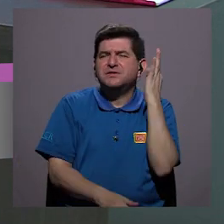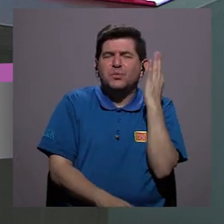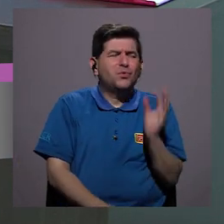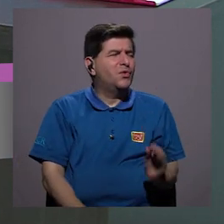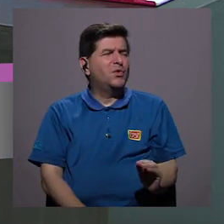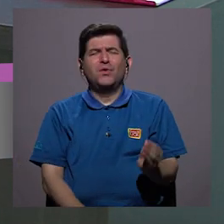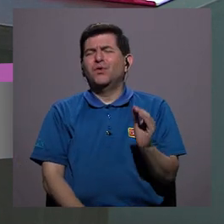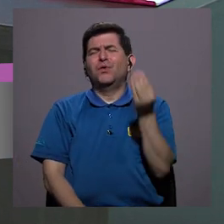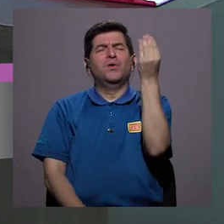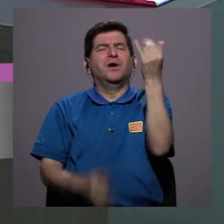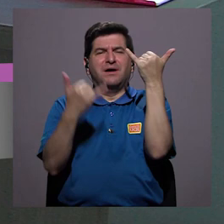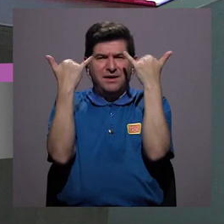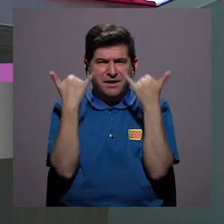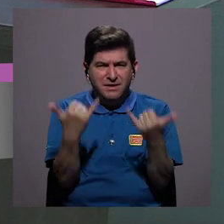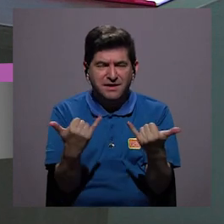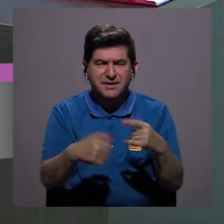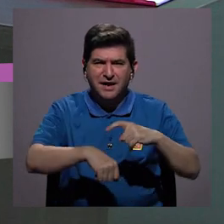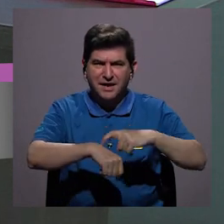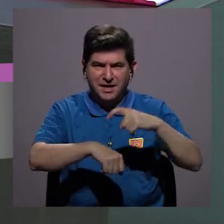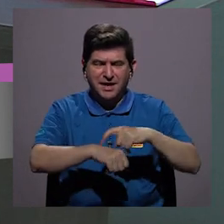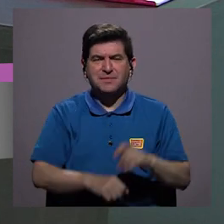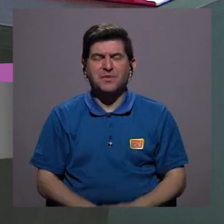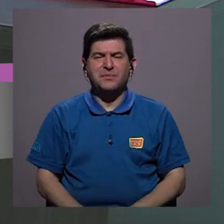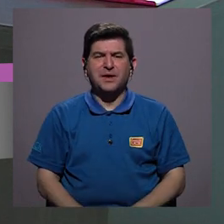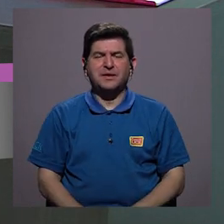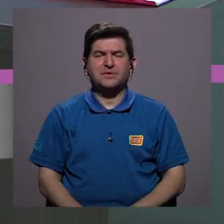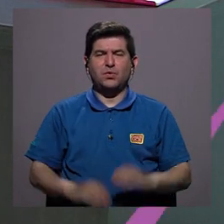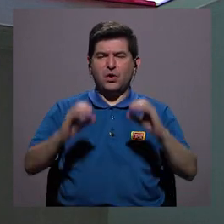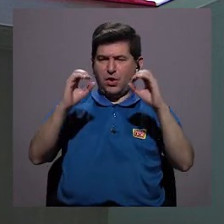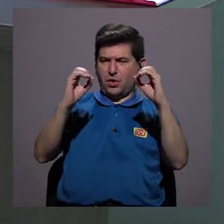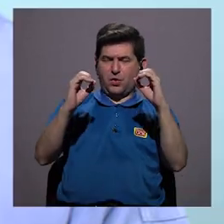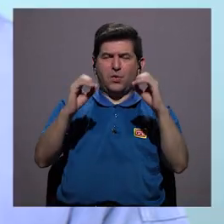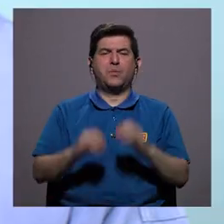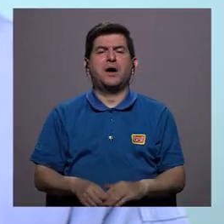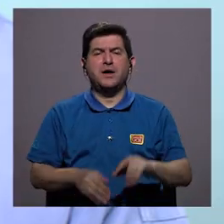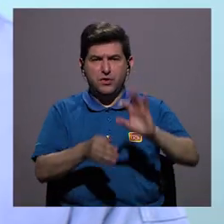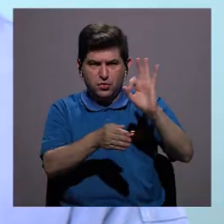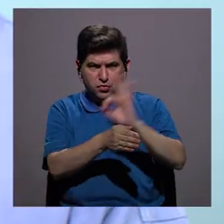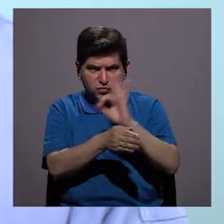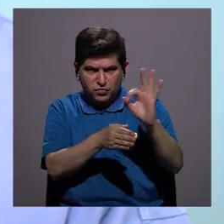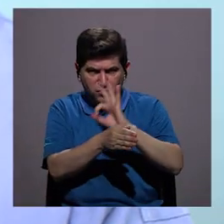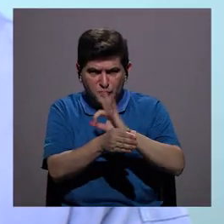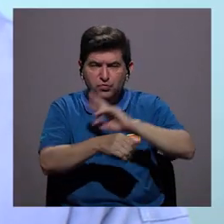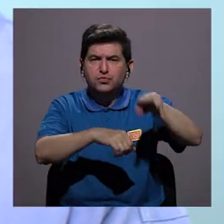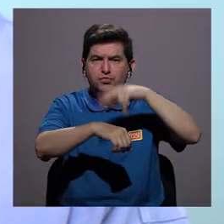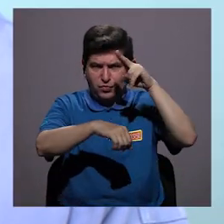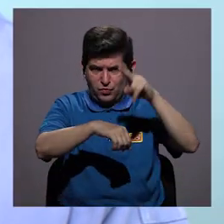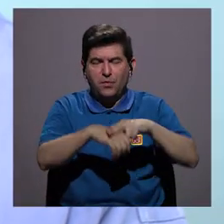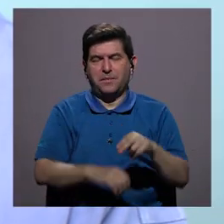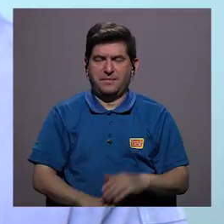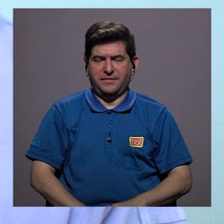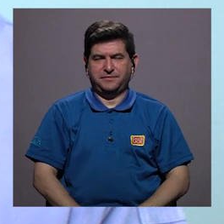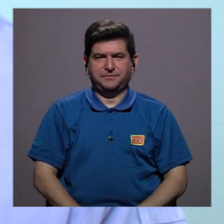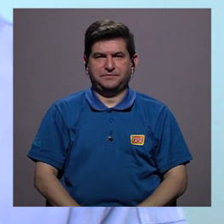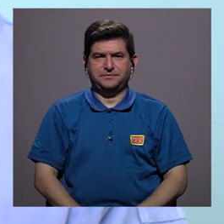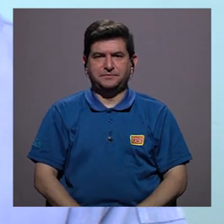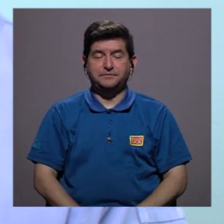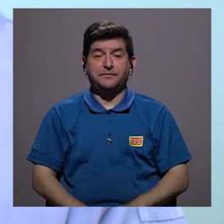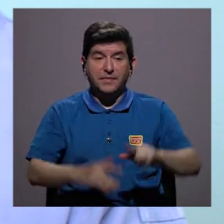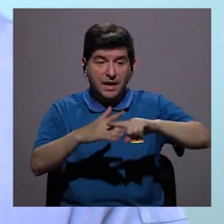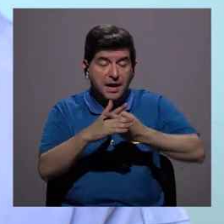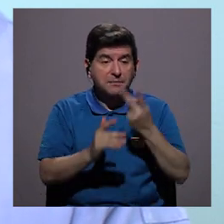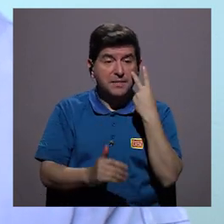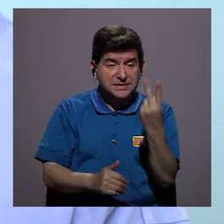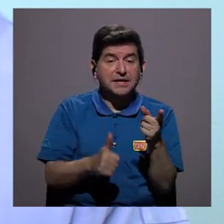en mujeres muy jovencitas, cuando ya empiezan la función ovárica a comenzar, digamos, inicia su función